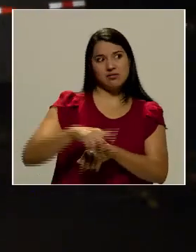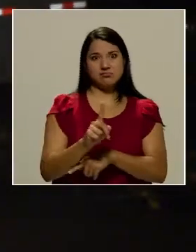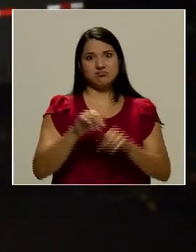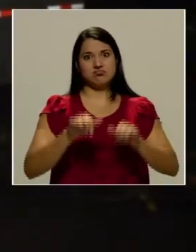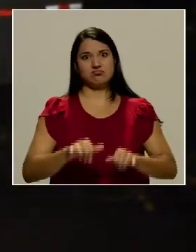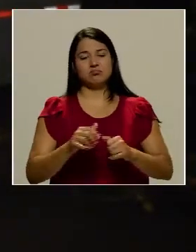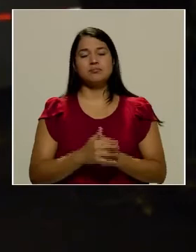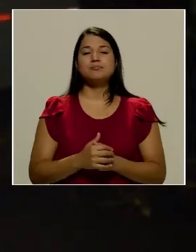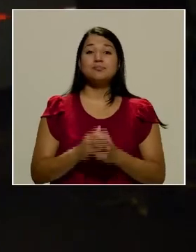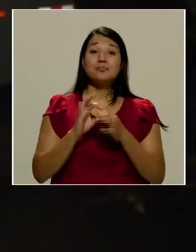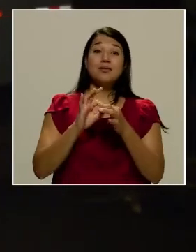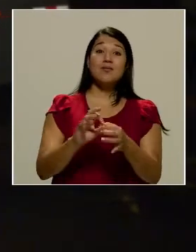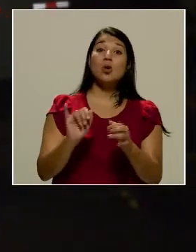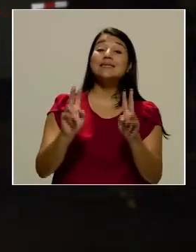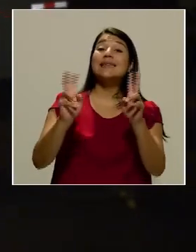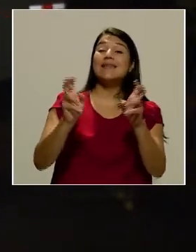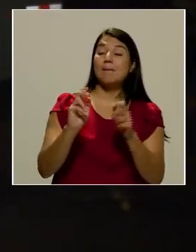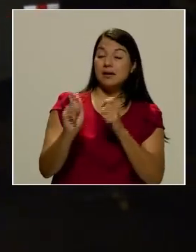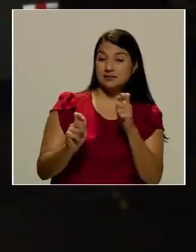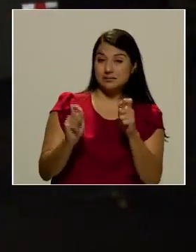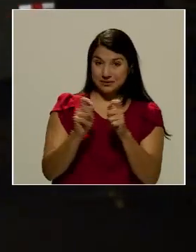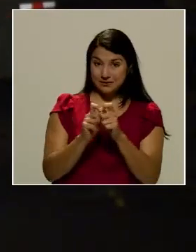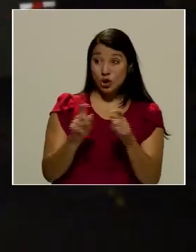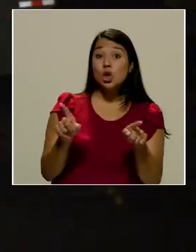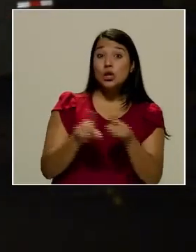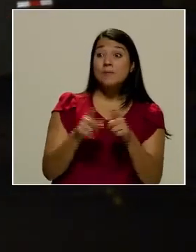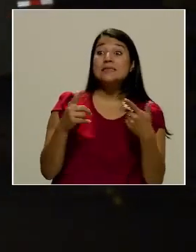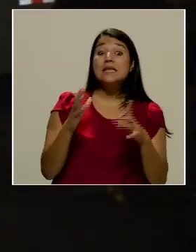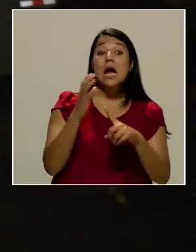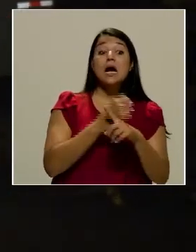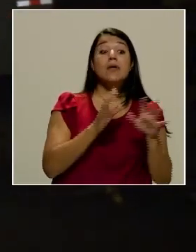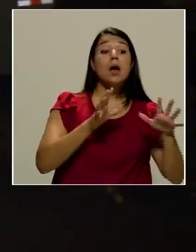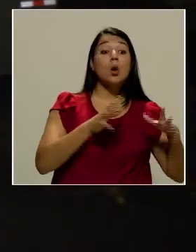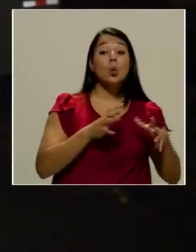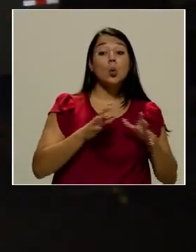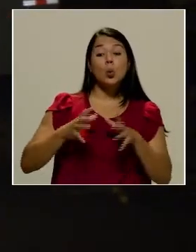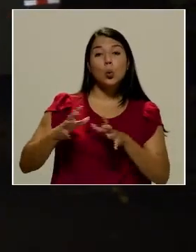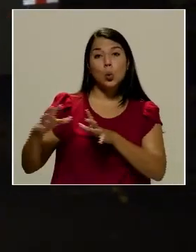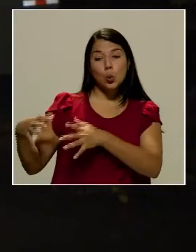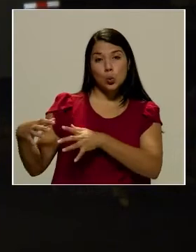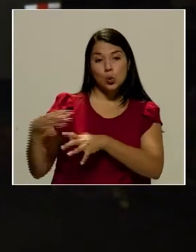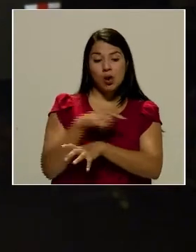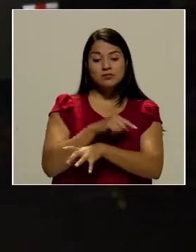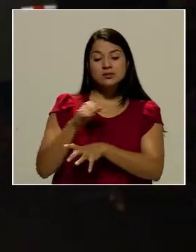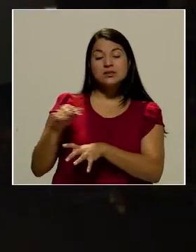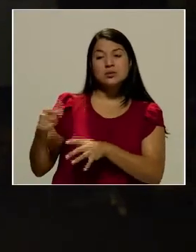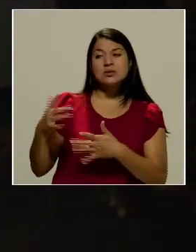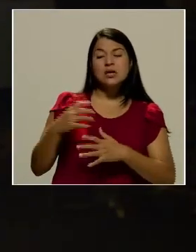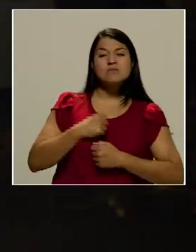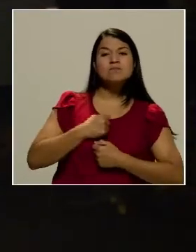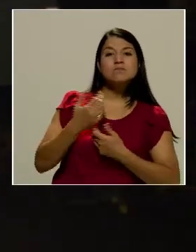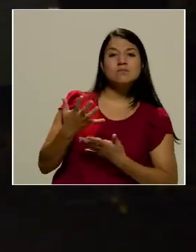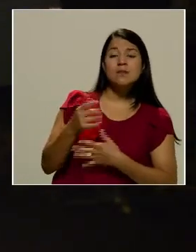Precisamente sobre este tema en particular, también ya las cámaras han expresado la solicitud que hacen a los